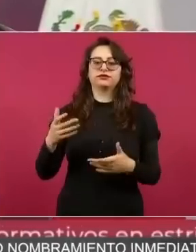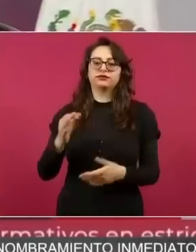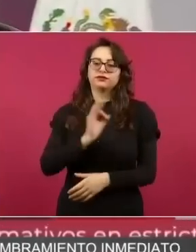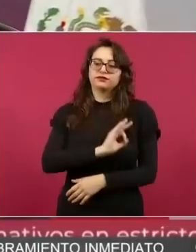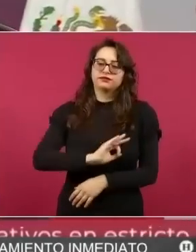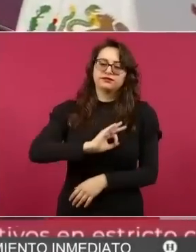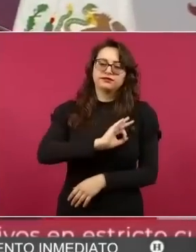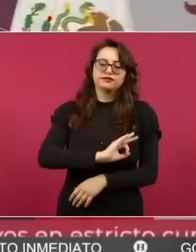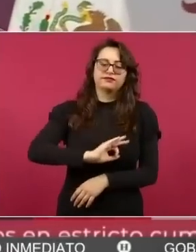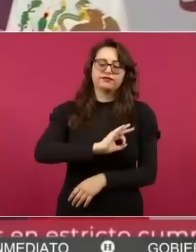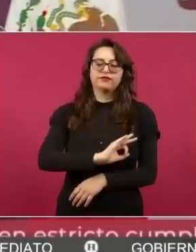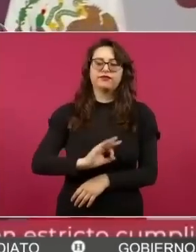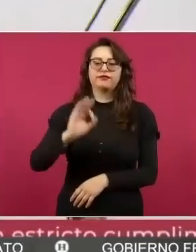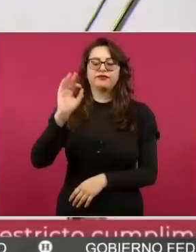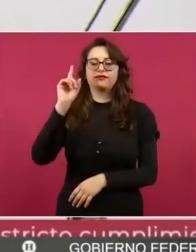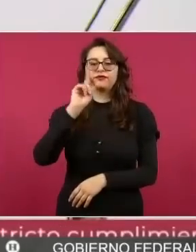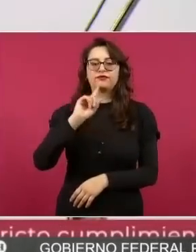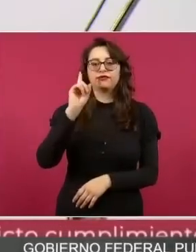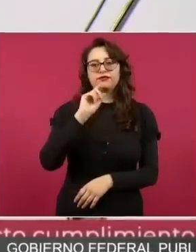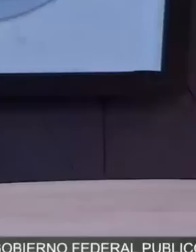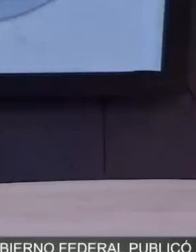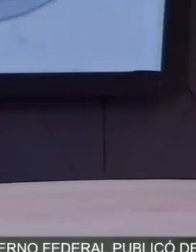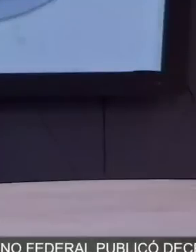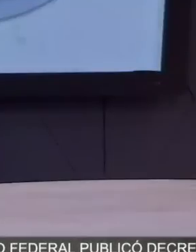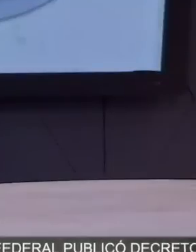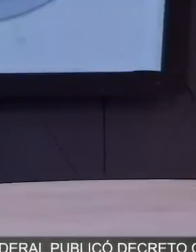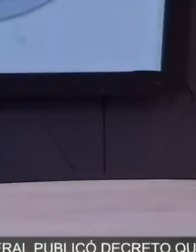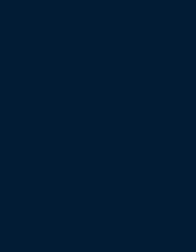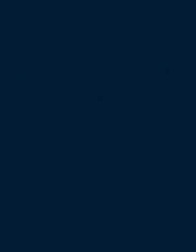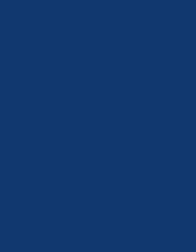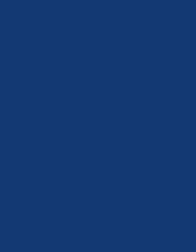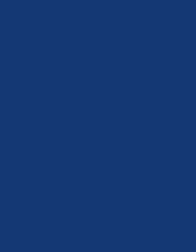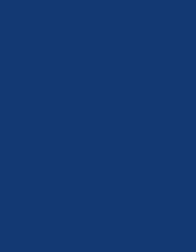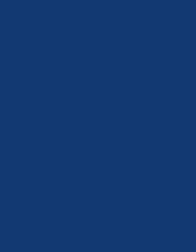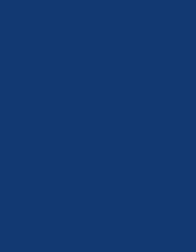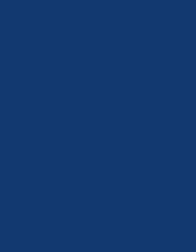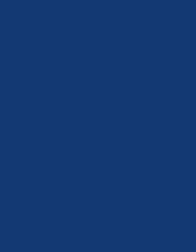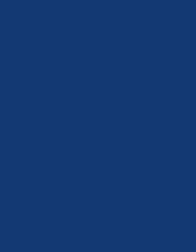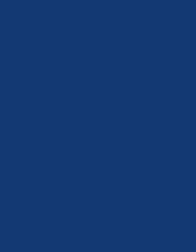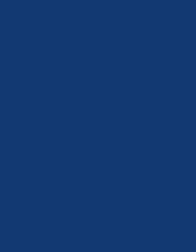con todo nuestro cariño. Vamos ahora con...